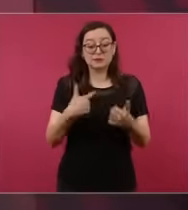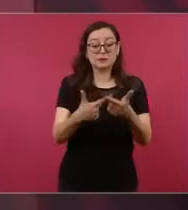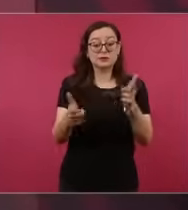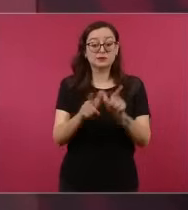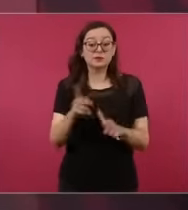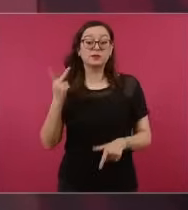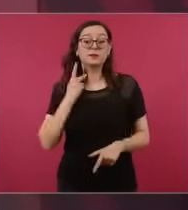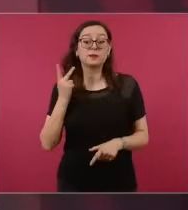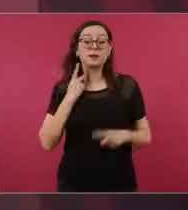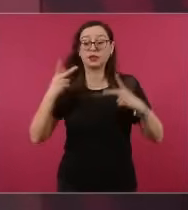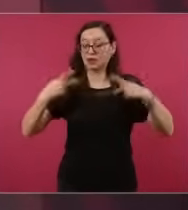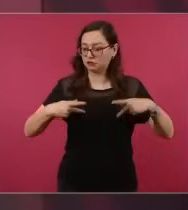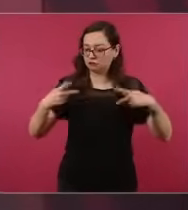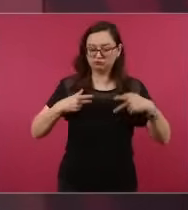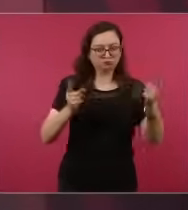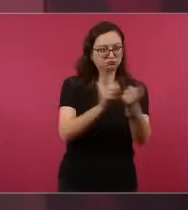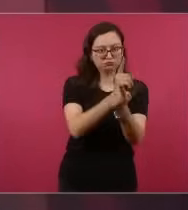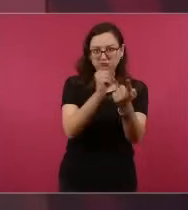al pueblo,